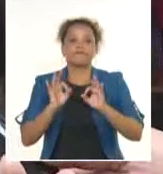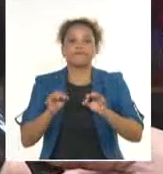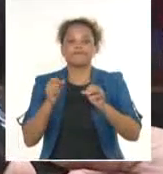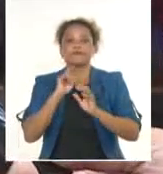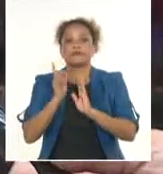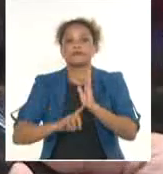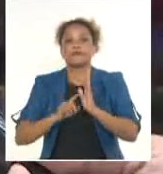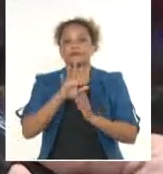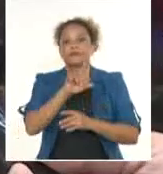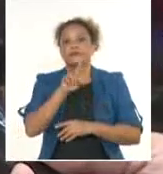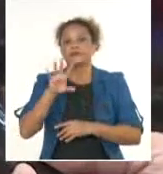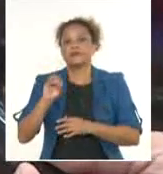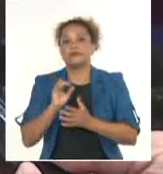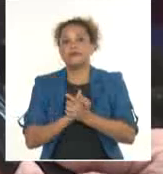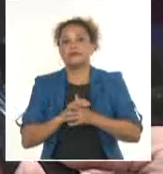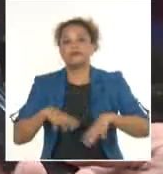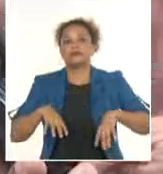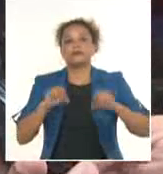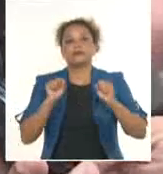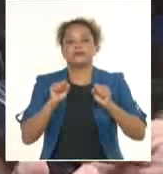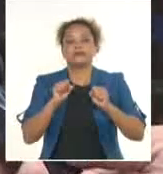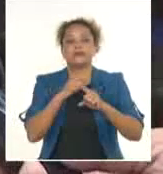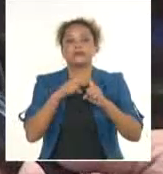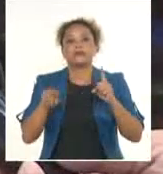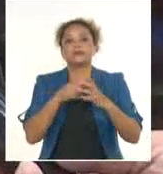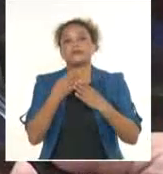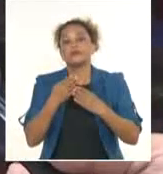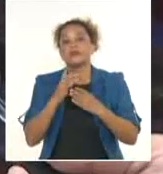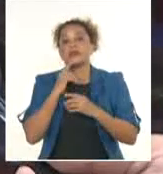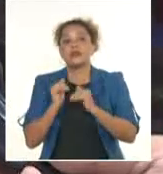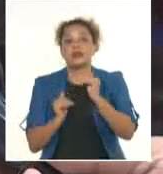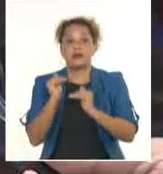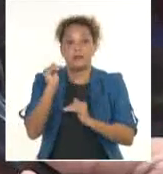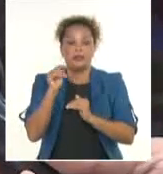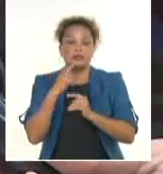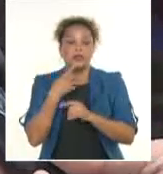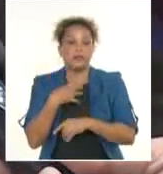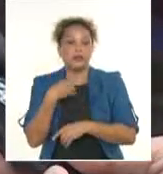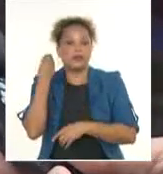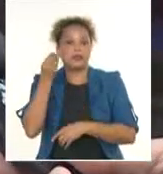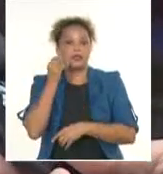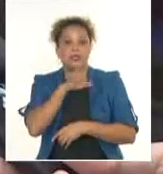150 megawatts de afectación como máximo en el mediodía, y para la máxima demanda vamos a tener